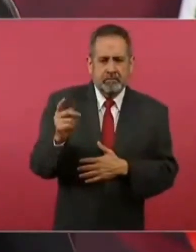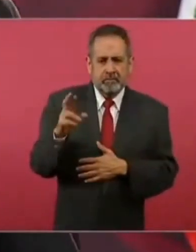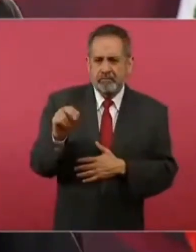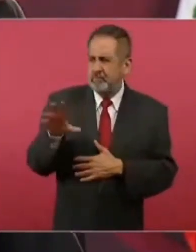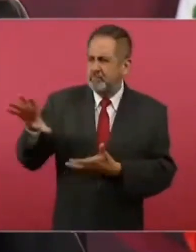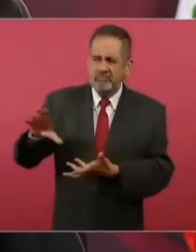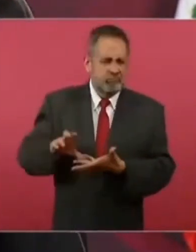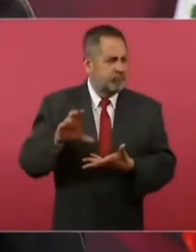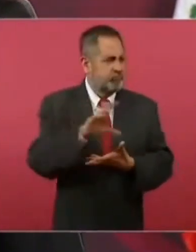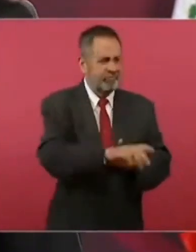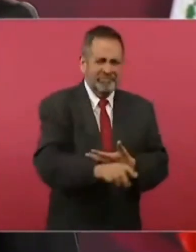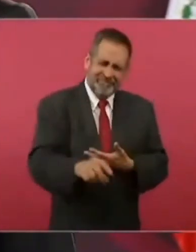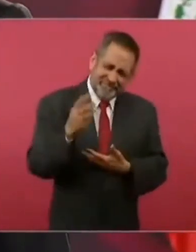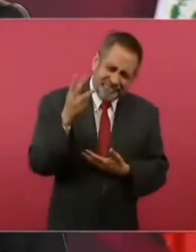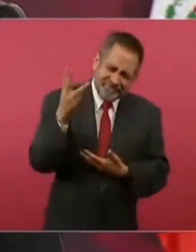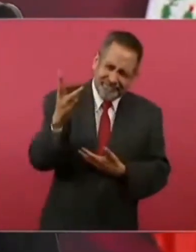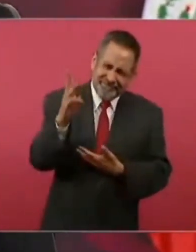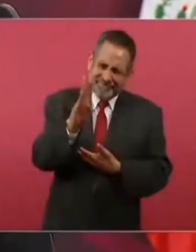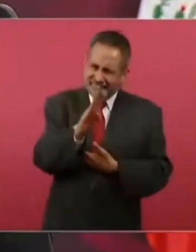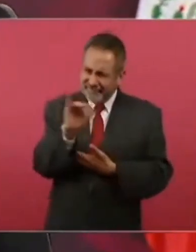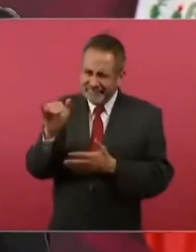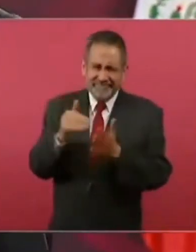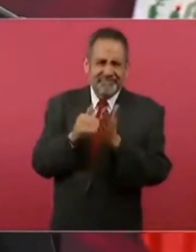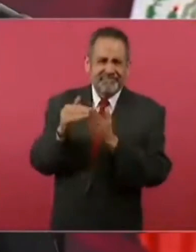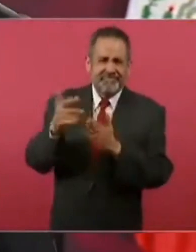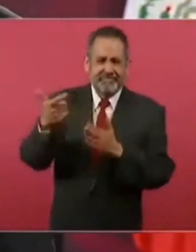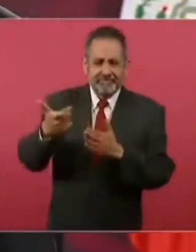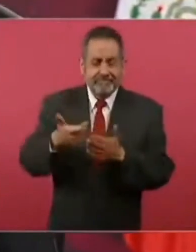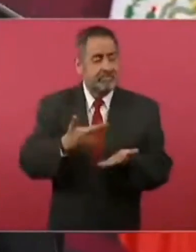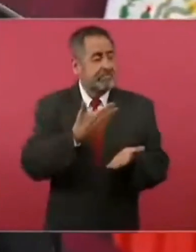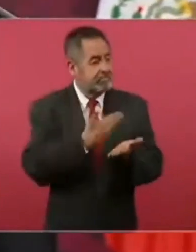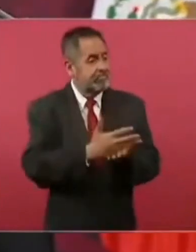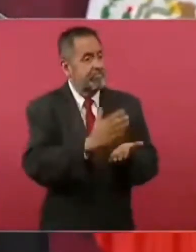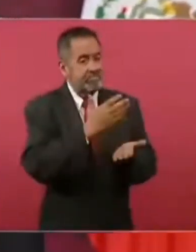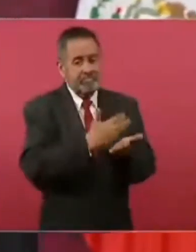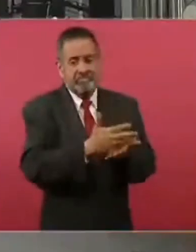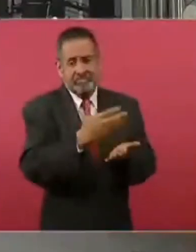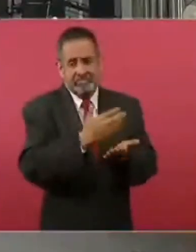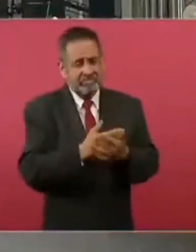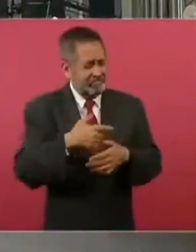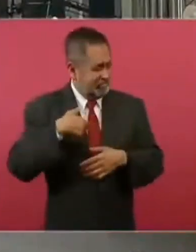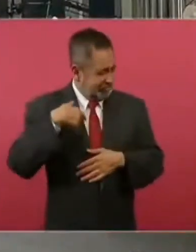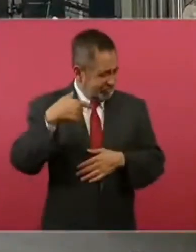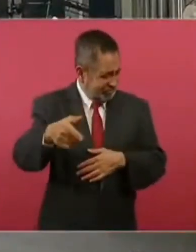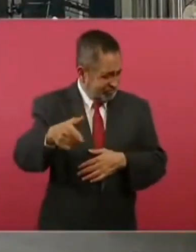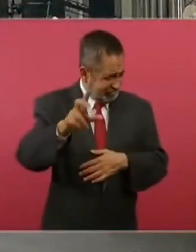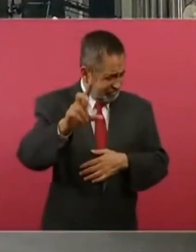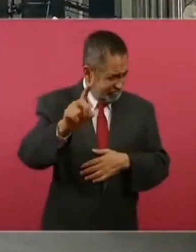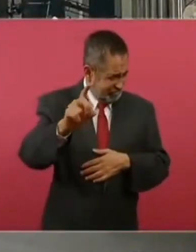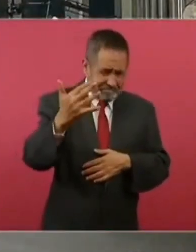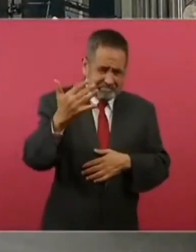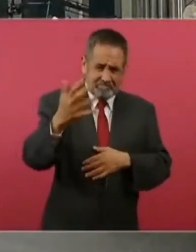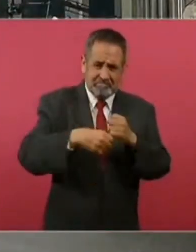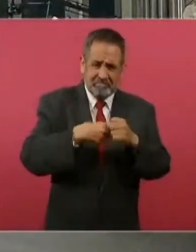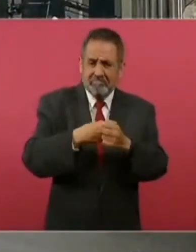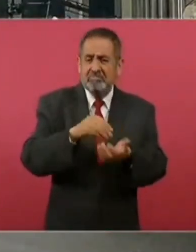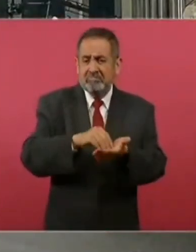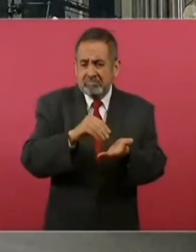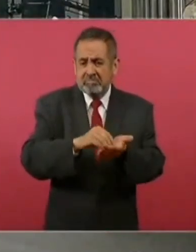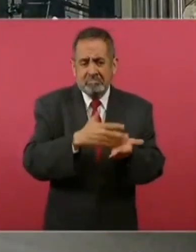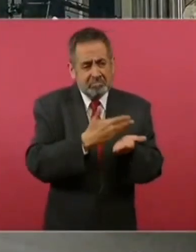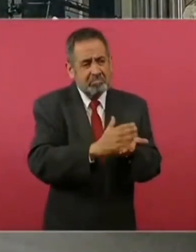3 billones de pesos, que se va a seguir pagando 30, 50 años hacia